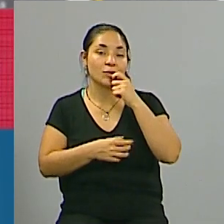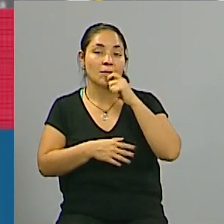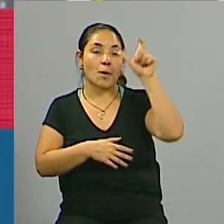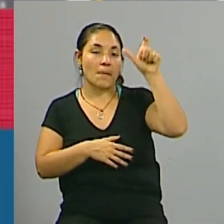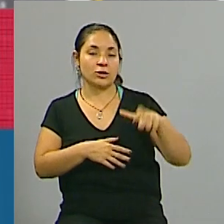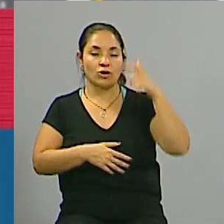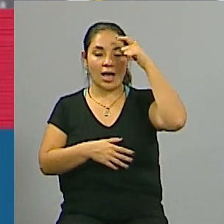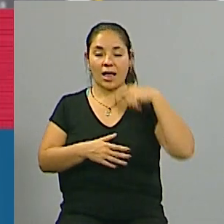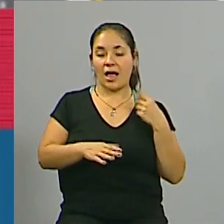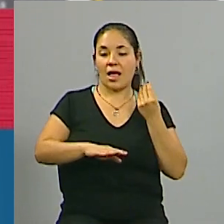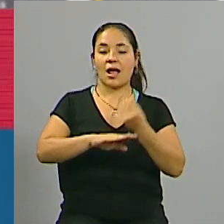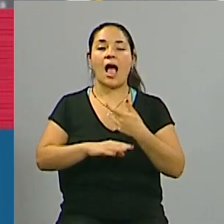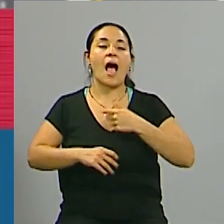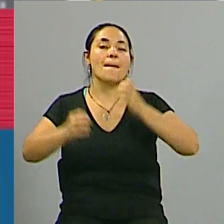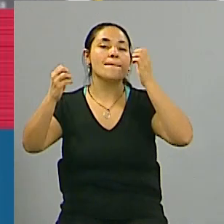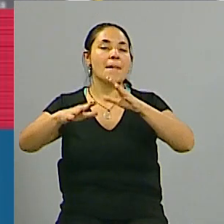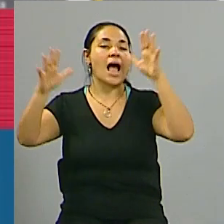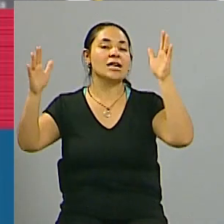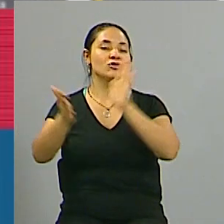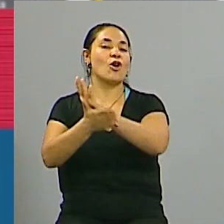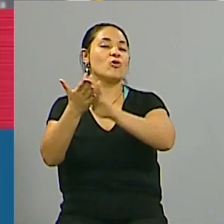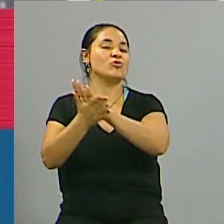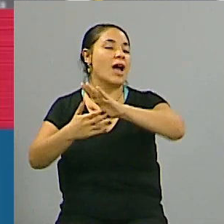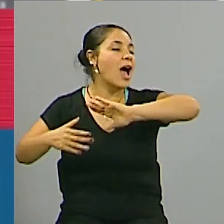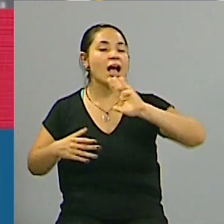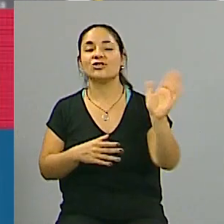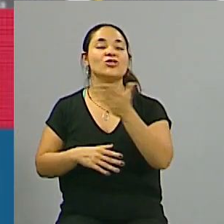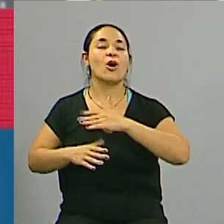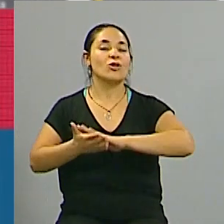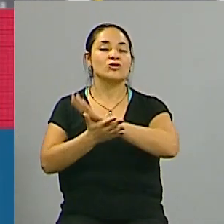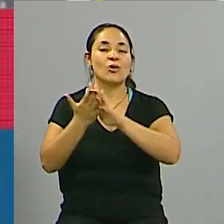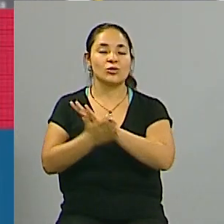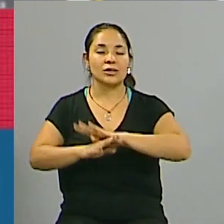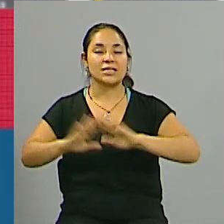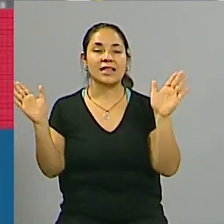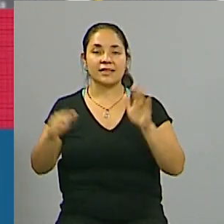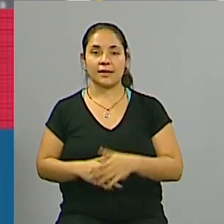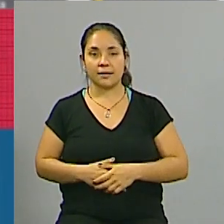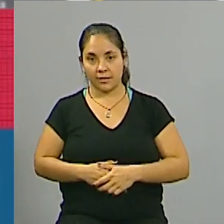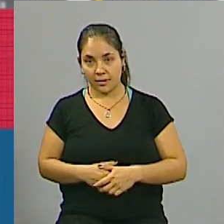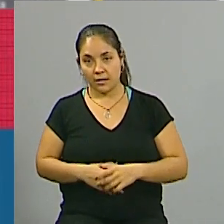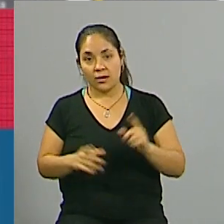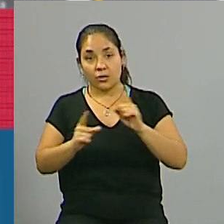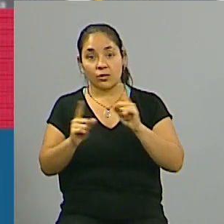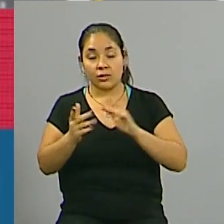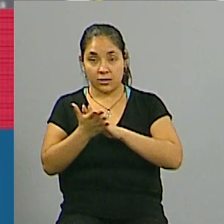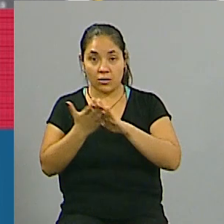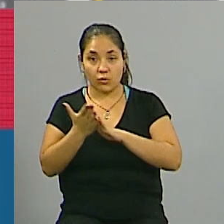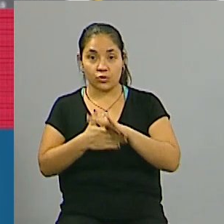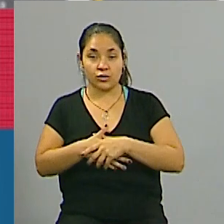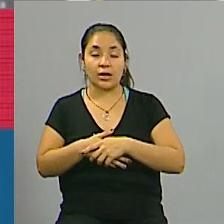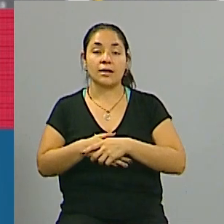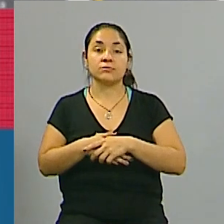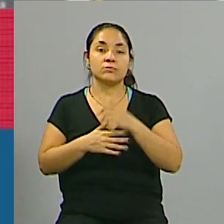todos los problemas, todos. No existe tampoco, ¿no? No solo que no existe, sino que hagamos memoria,